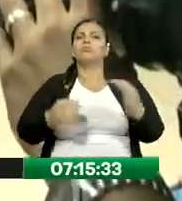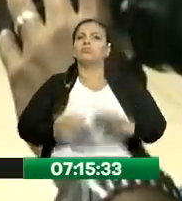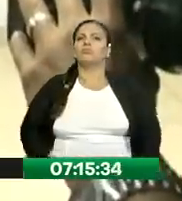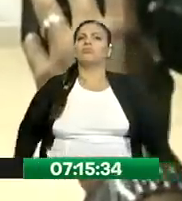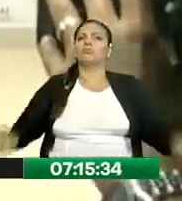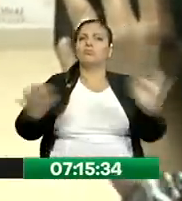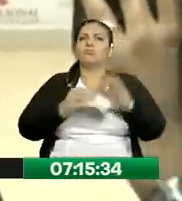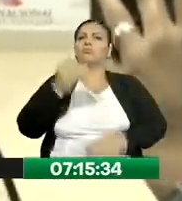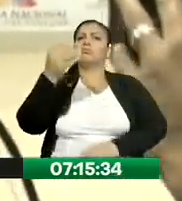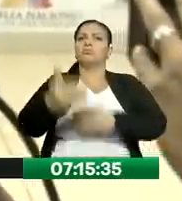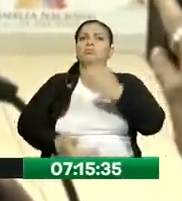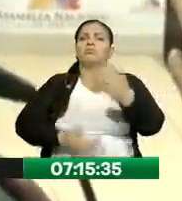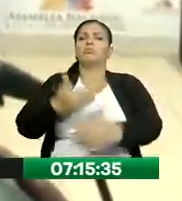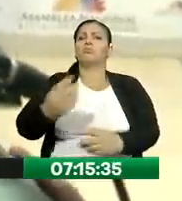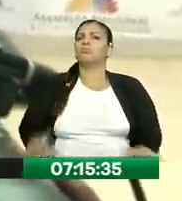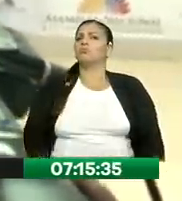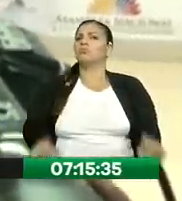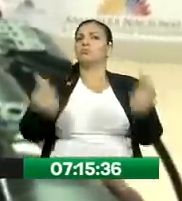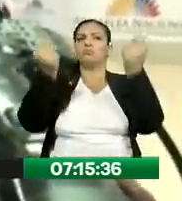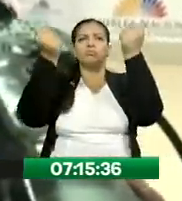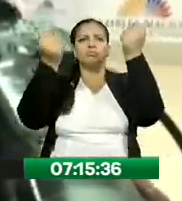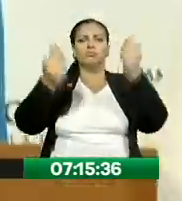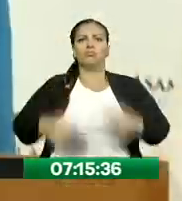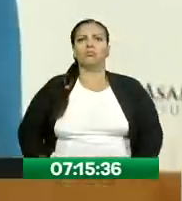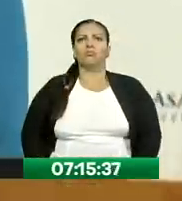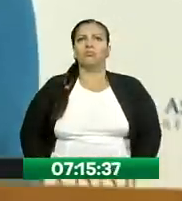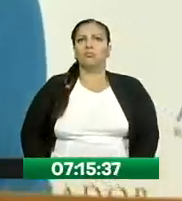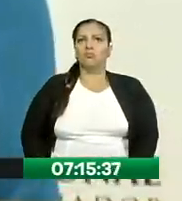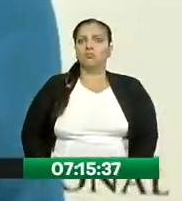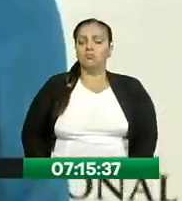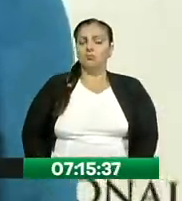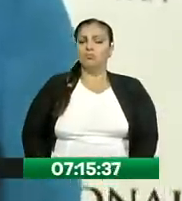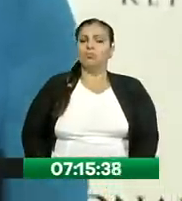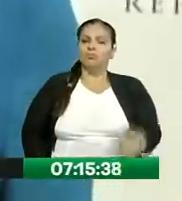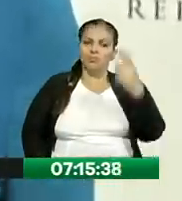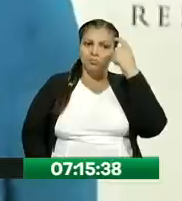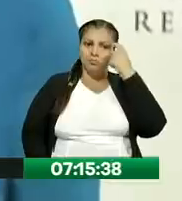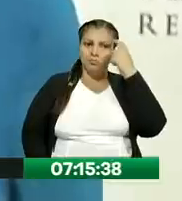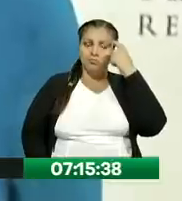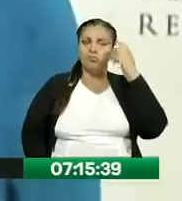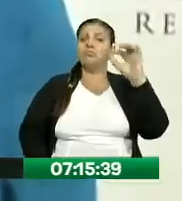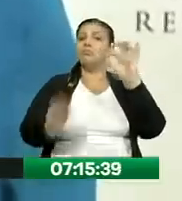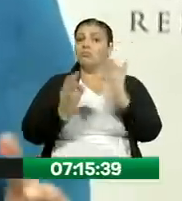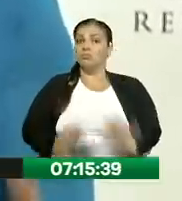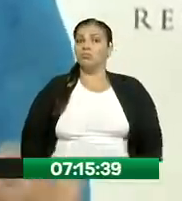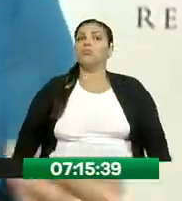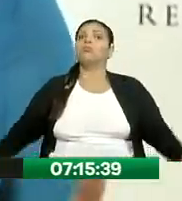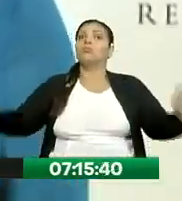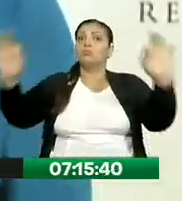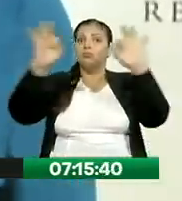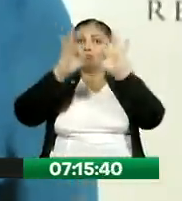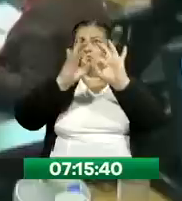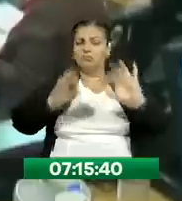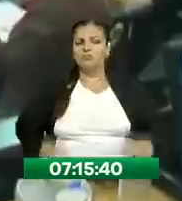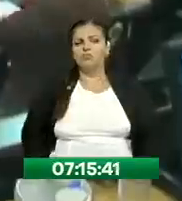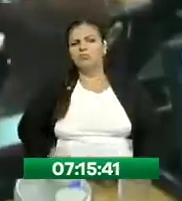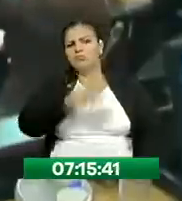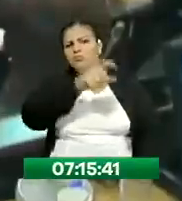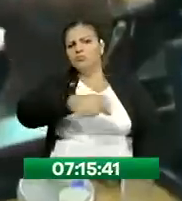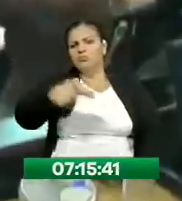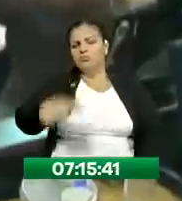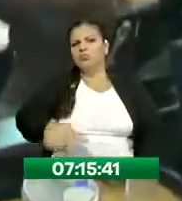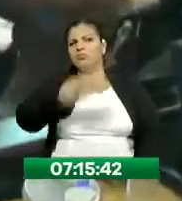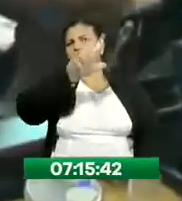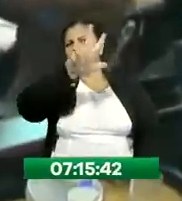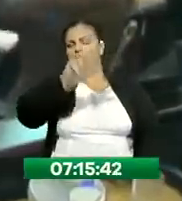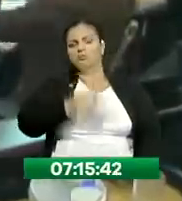elección del vicepresidente se podría dar la siguiente semana. Y creemos que es importante también analizar cada uno de los perfiles. Pero antes de